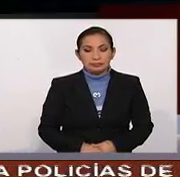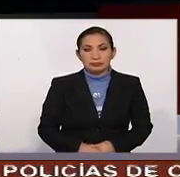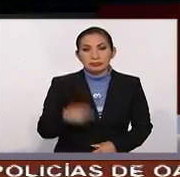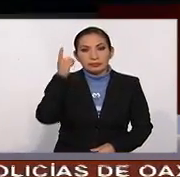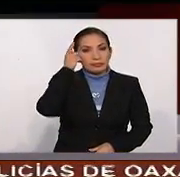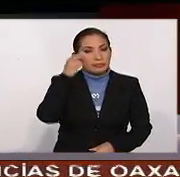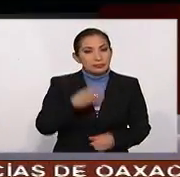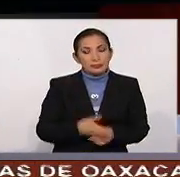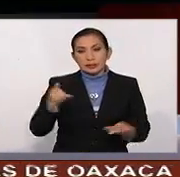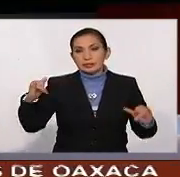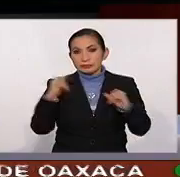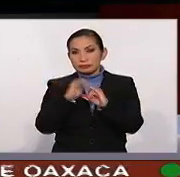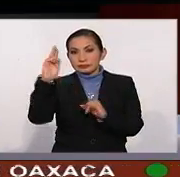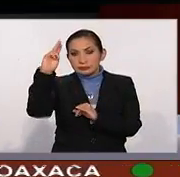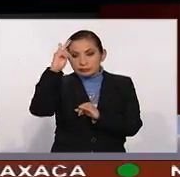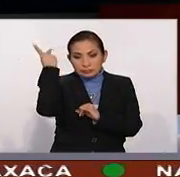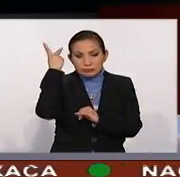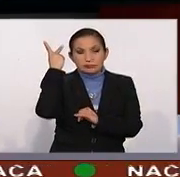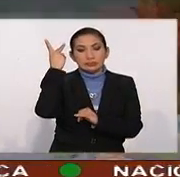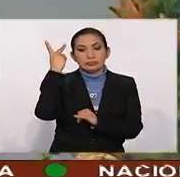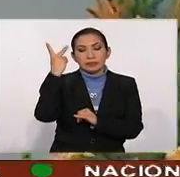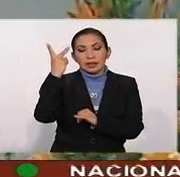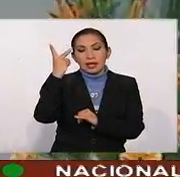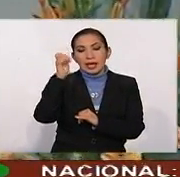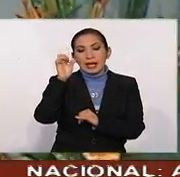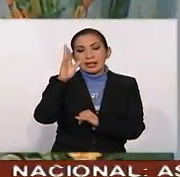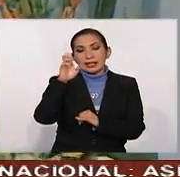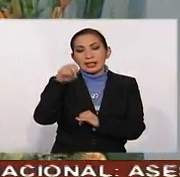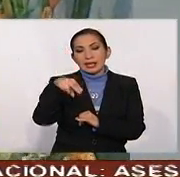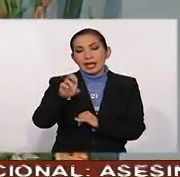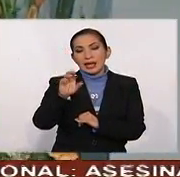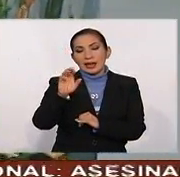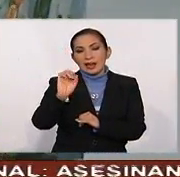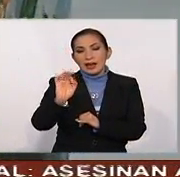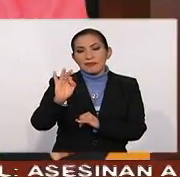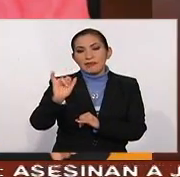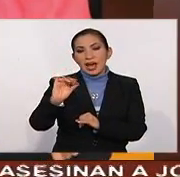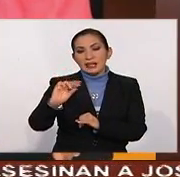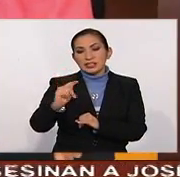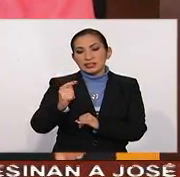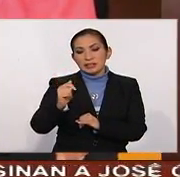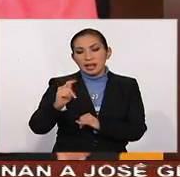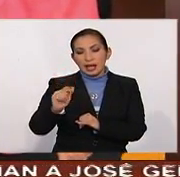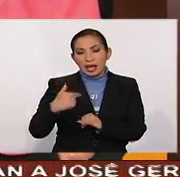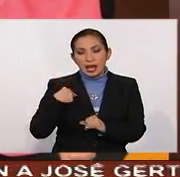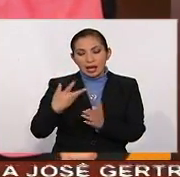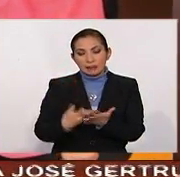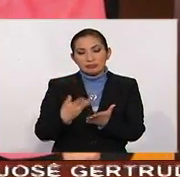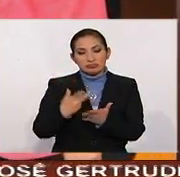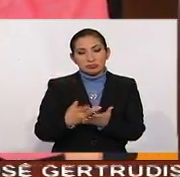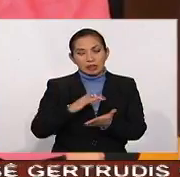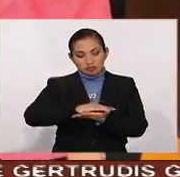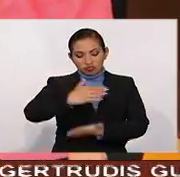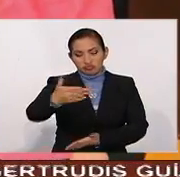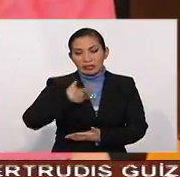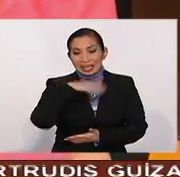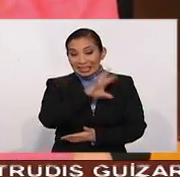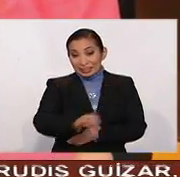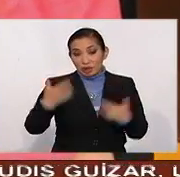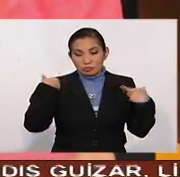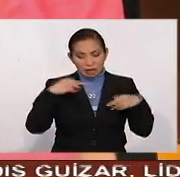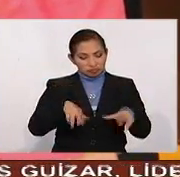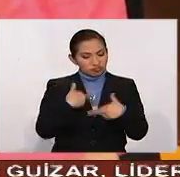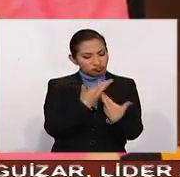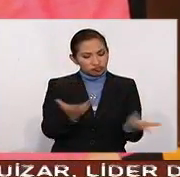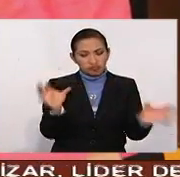El director del Instituto Politécnico Nacional, Enrique Fernández Fasnach, entregó laptops a más de 500 profesores. Dijo que